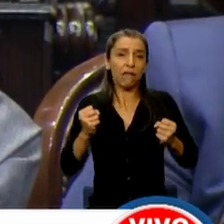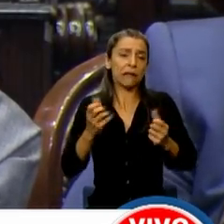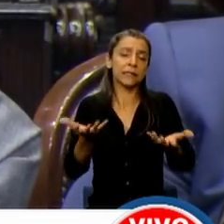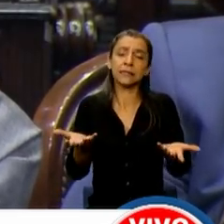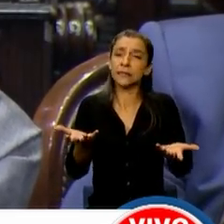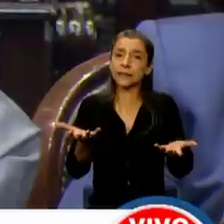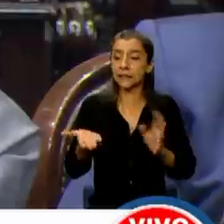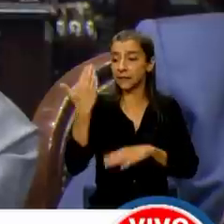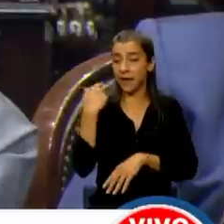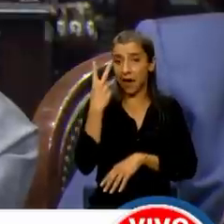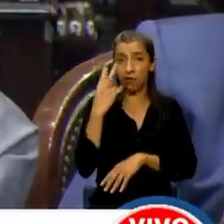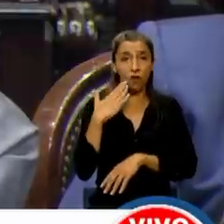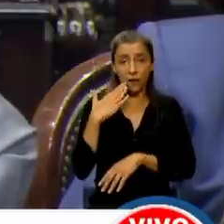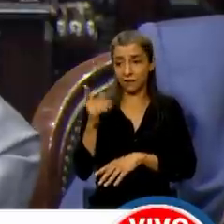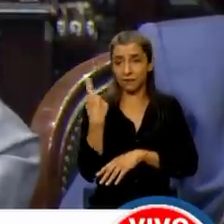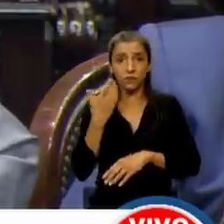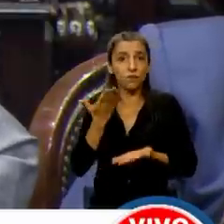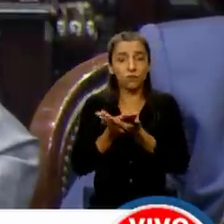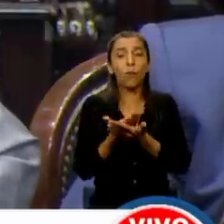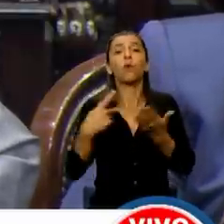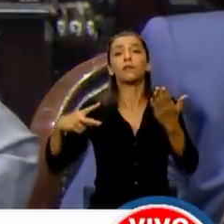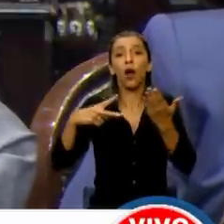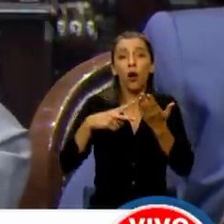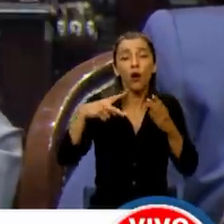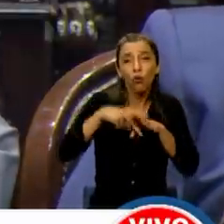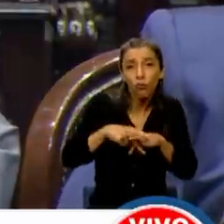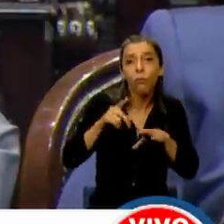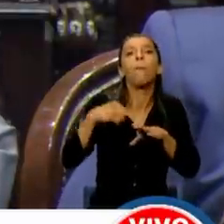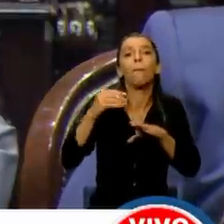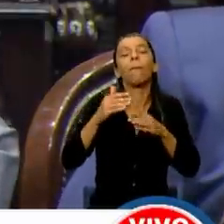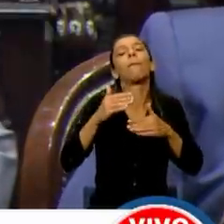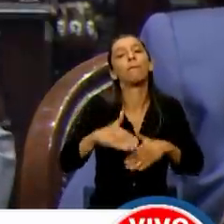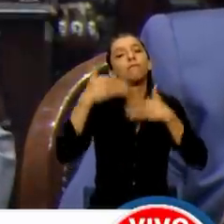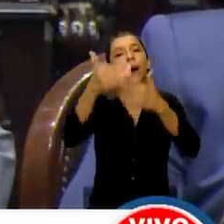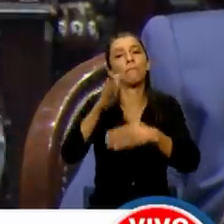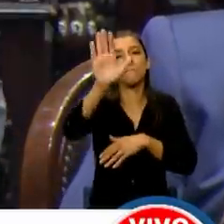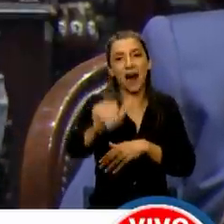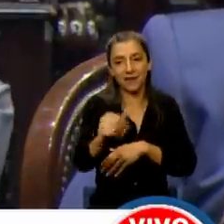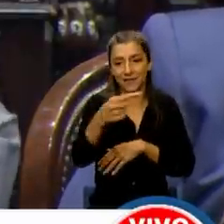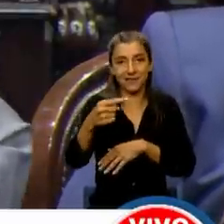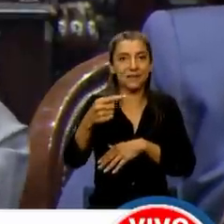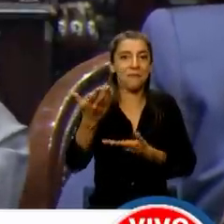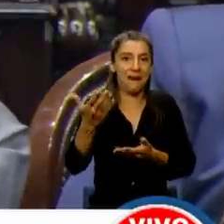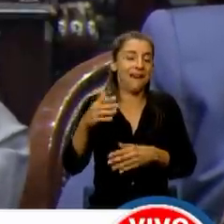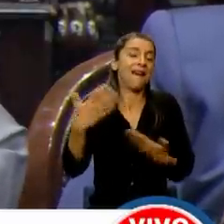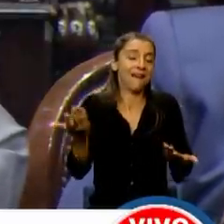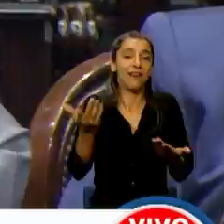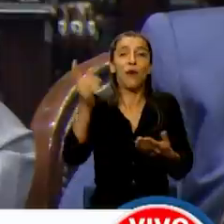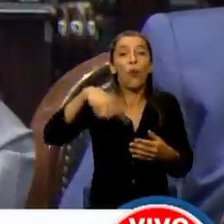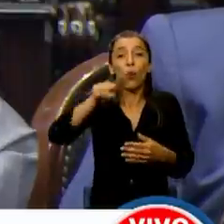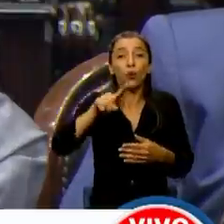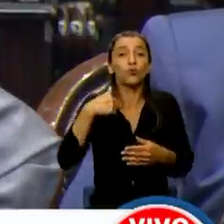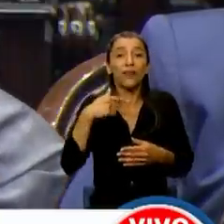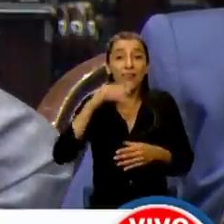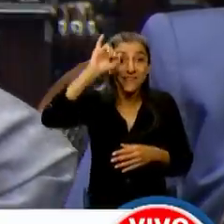cuarto intermedio para el martes de la semana pasada hubiesen dicho que si no hubiesen estado 24 horas